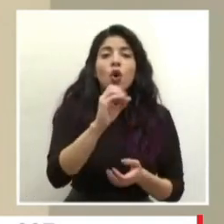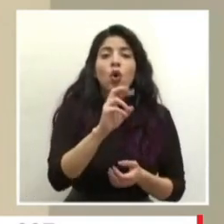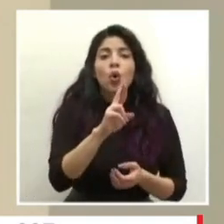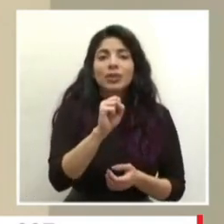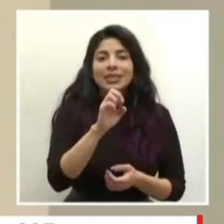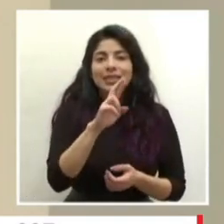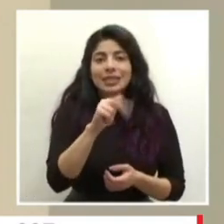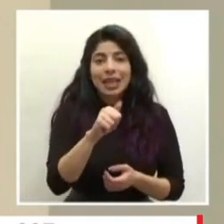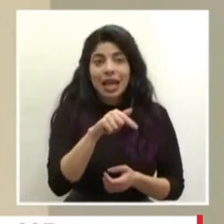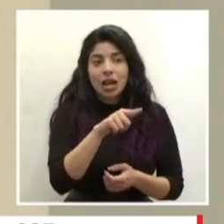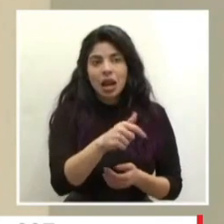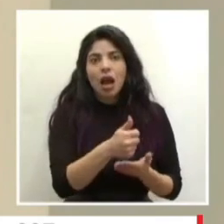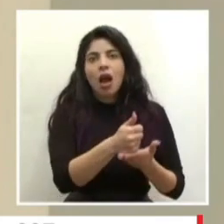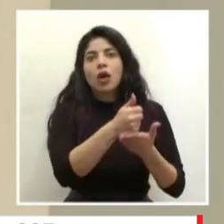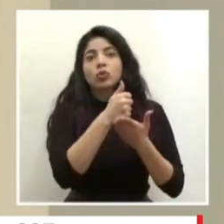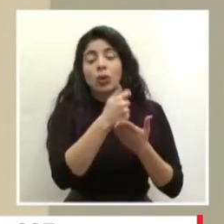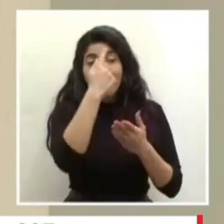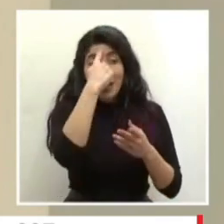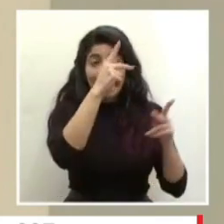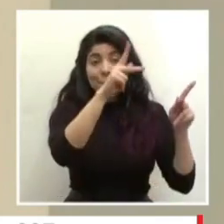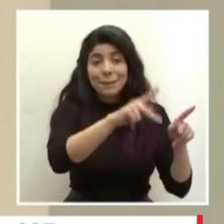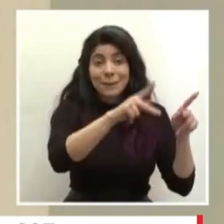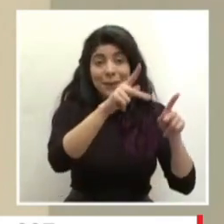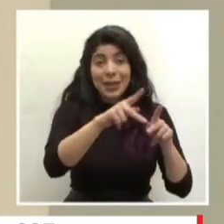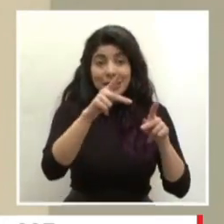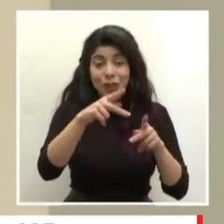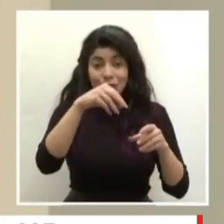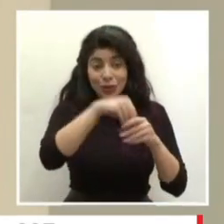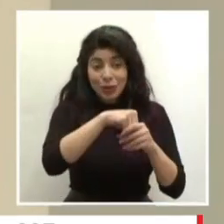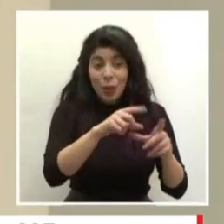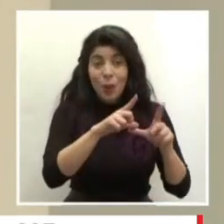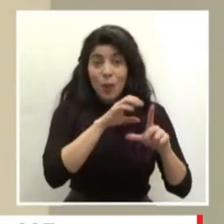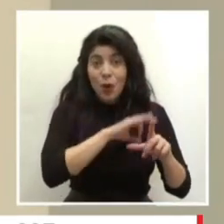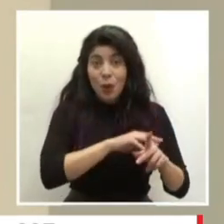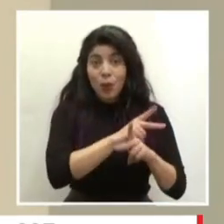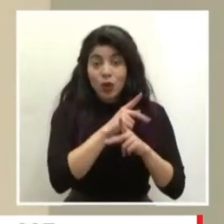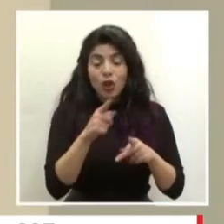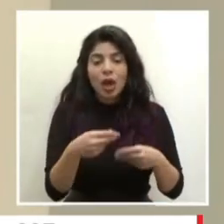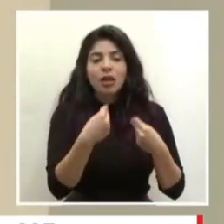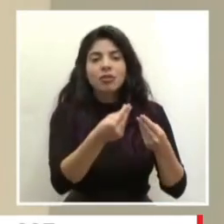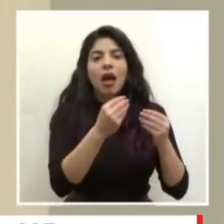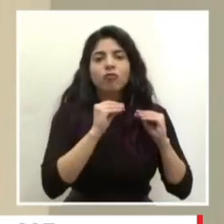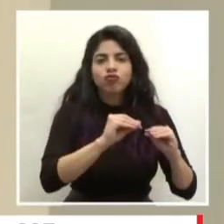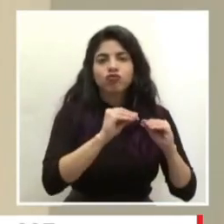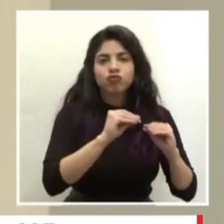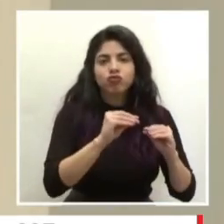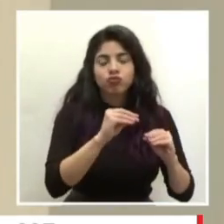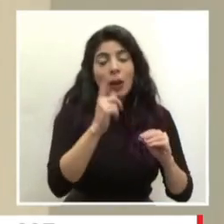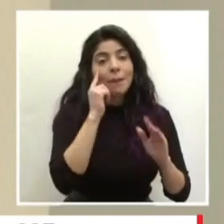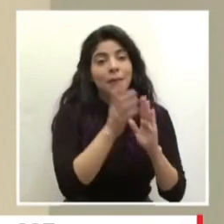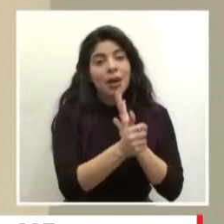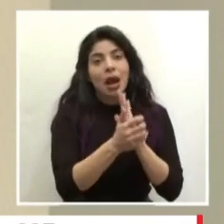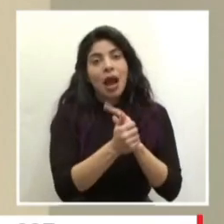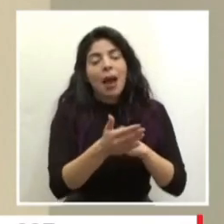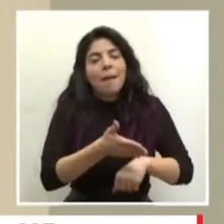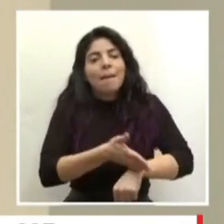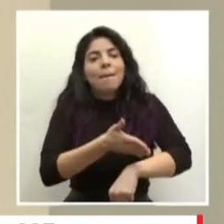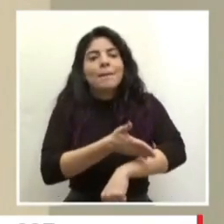que avanzamos en acercar a las personas que están en proteger servicios de formación que les ayude a mejorar sus competencias y